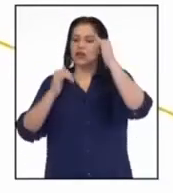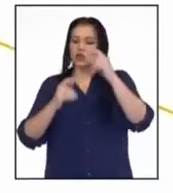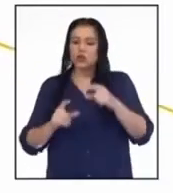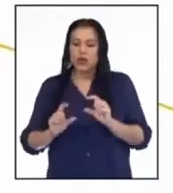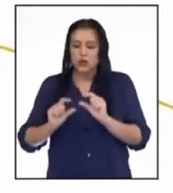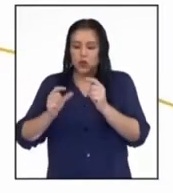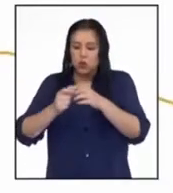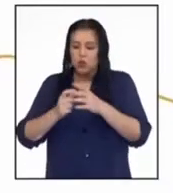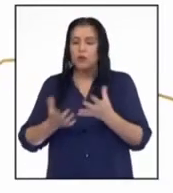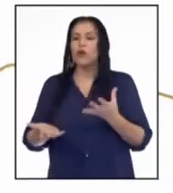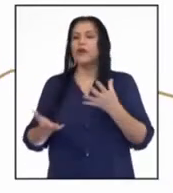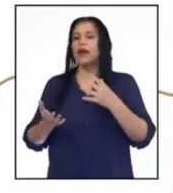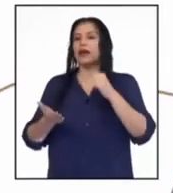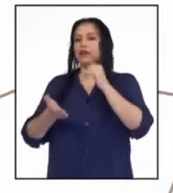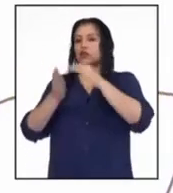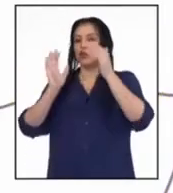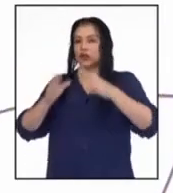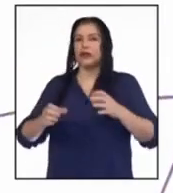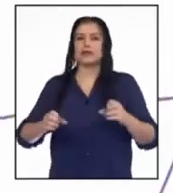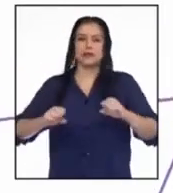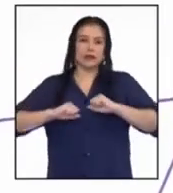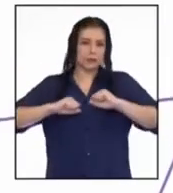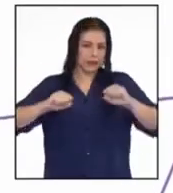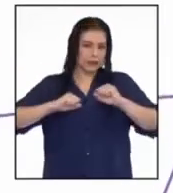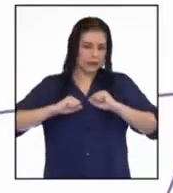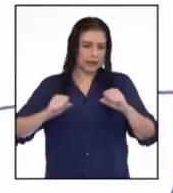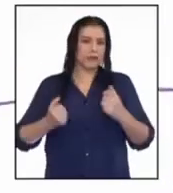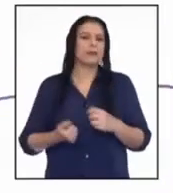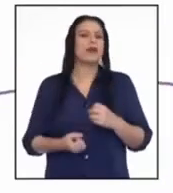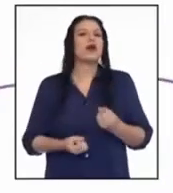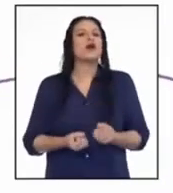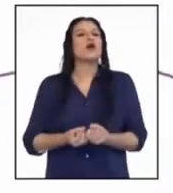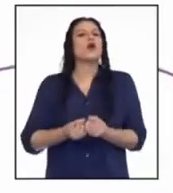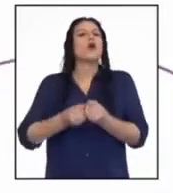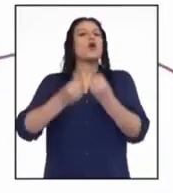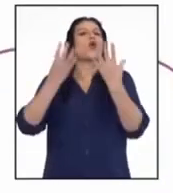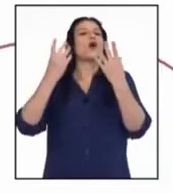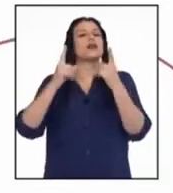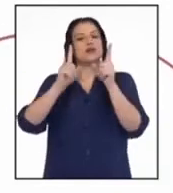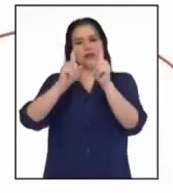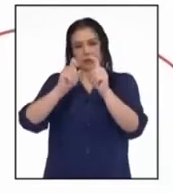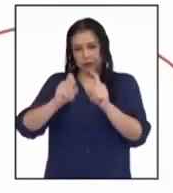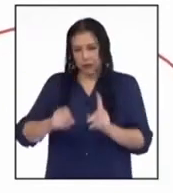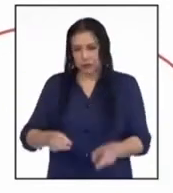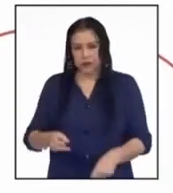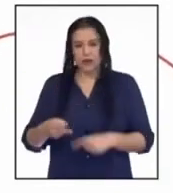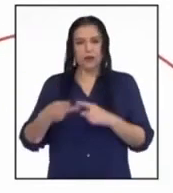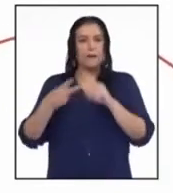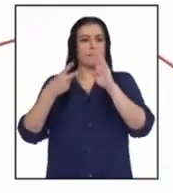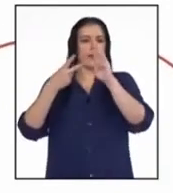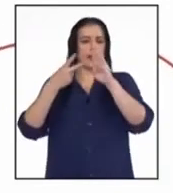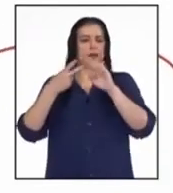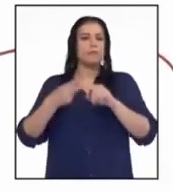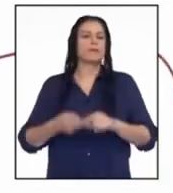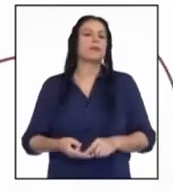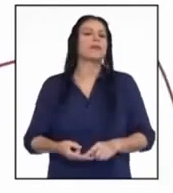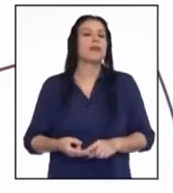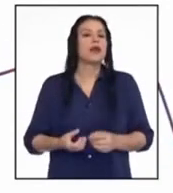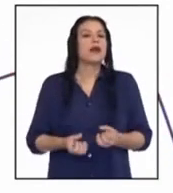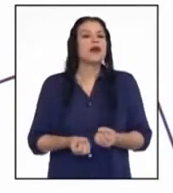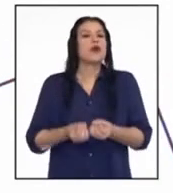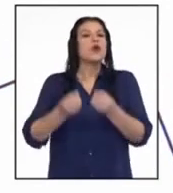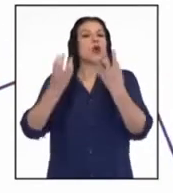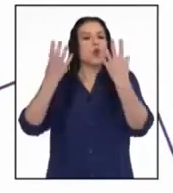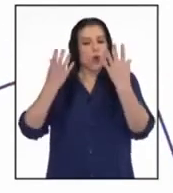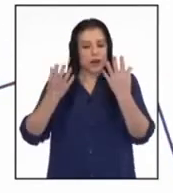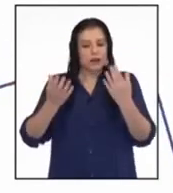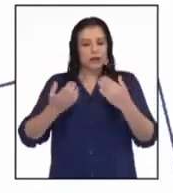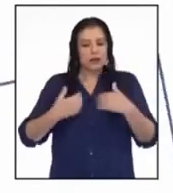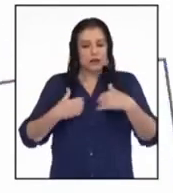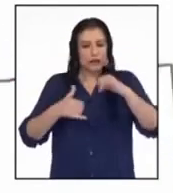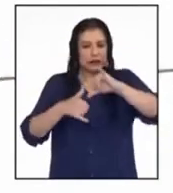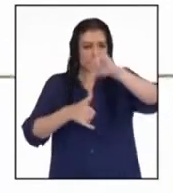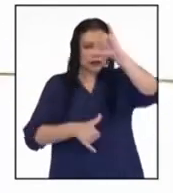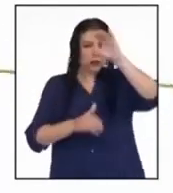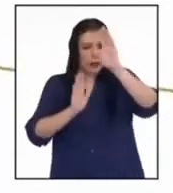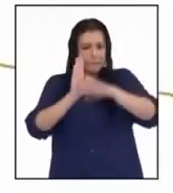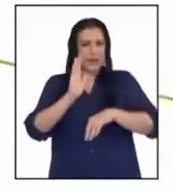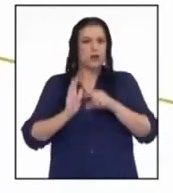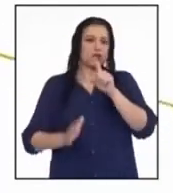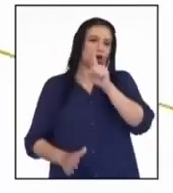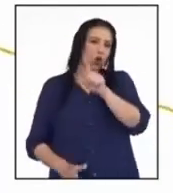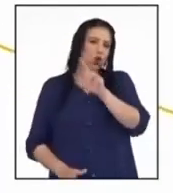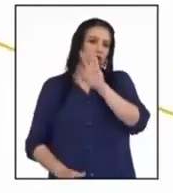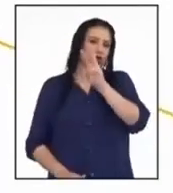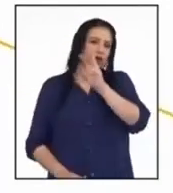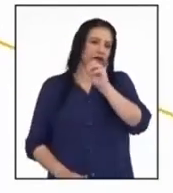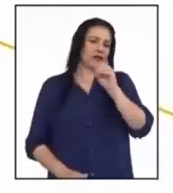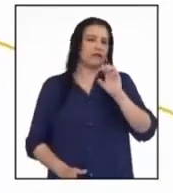estudiantes que practican ejercicios físicos. A. ¿Cuántos fueron encuestados? B. ¿Cuántos presentan estaturas menores de